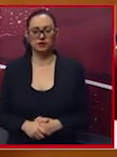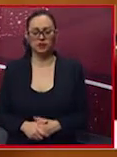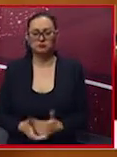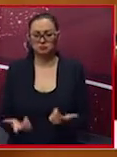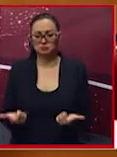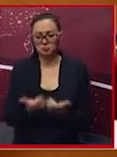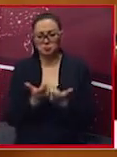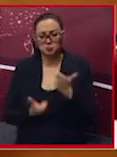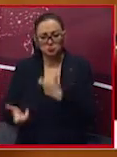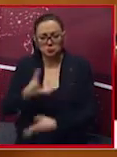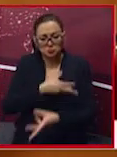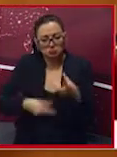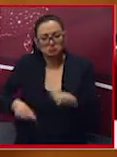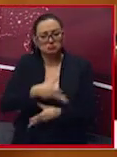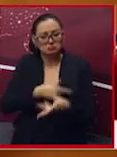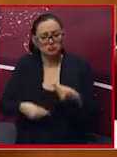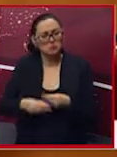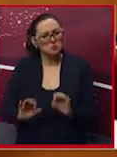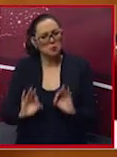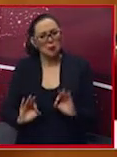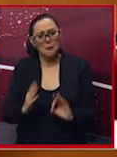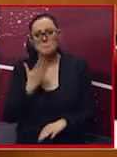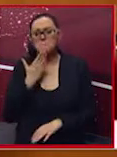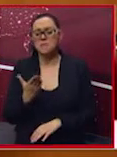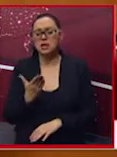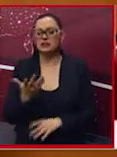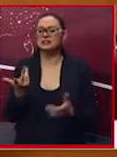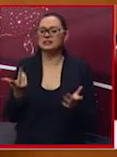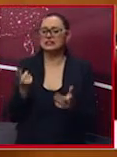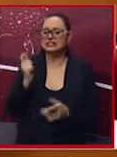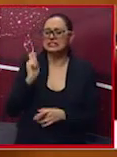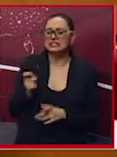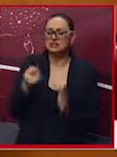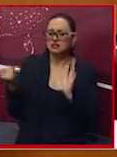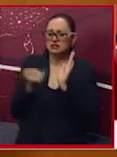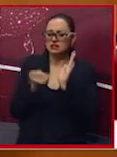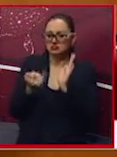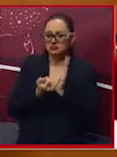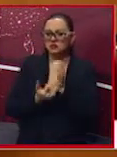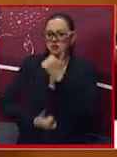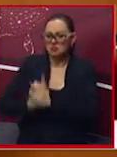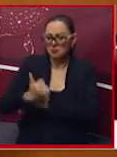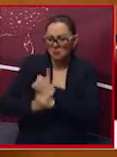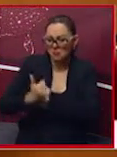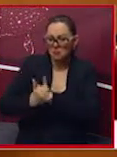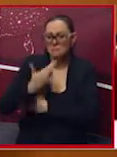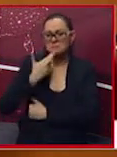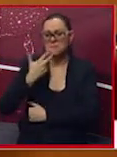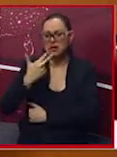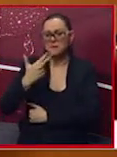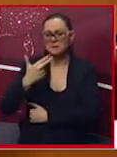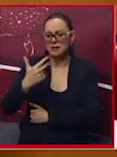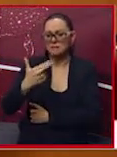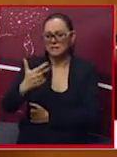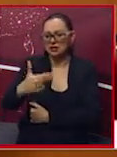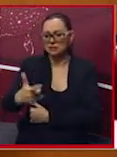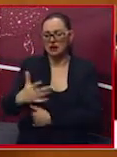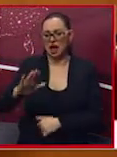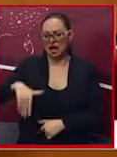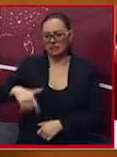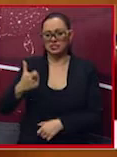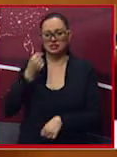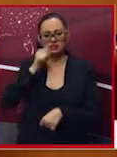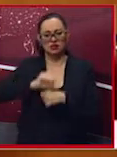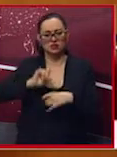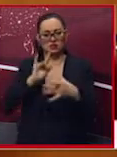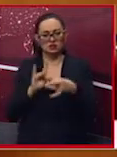sanas se reflejan también en tasas de interés cada vez más competitivas, como ya señalaba la evolución el señor